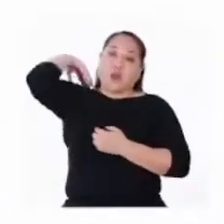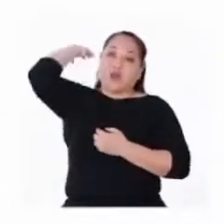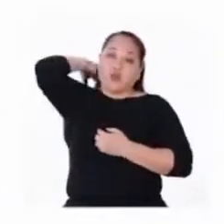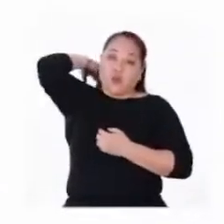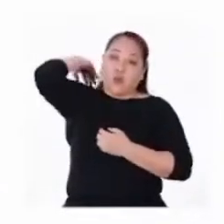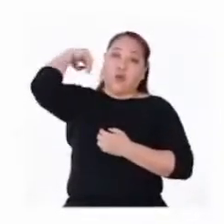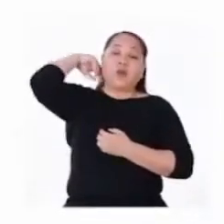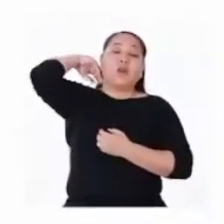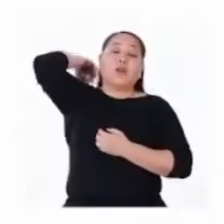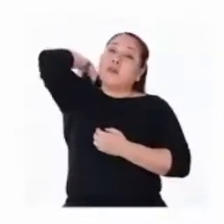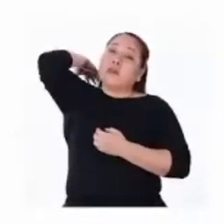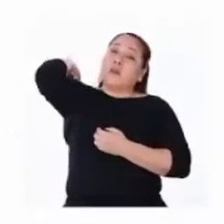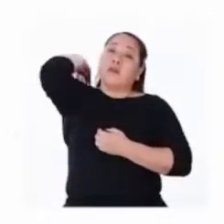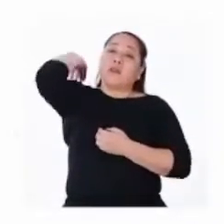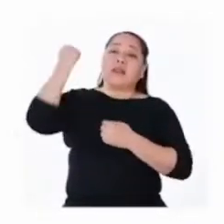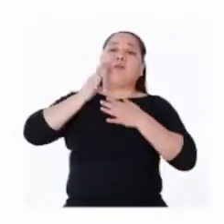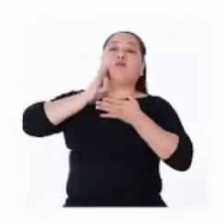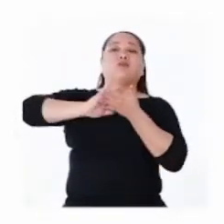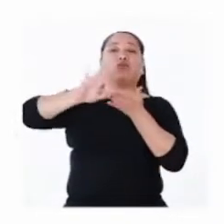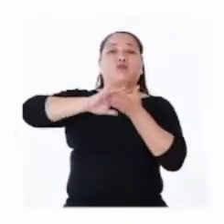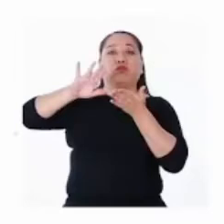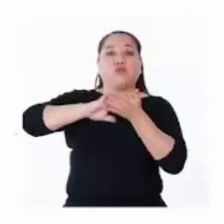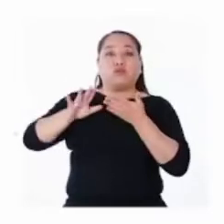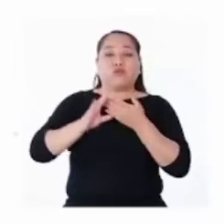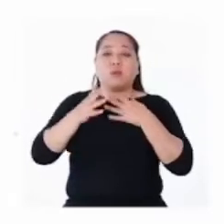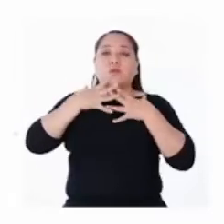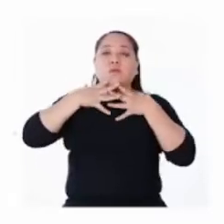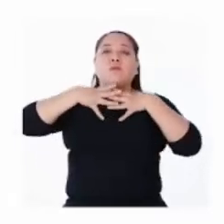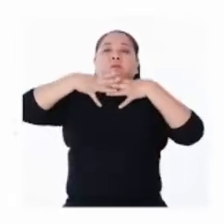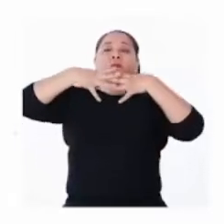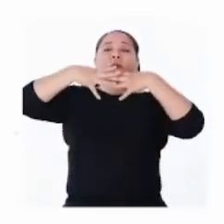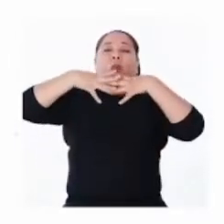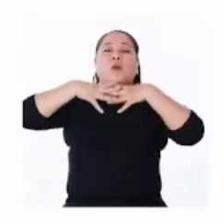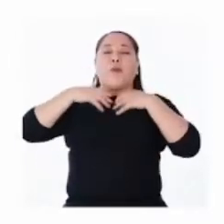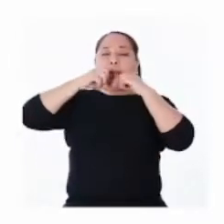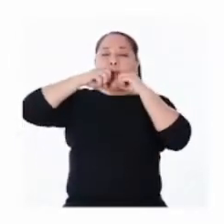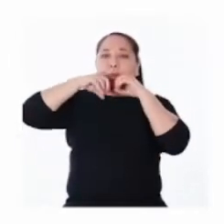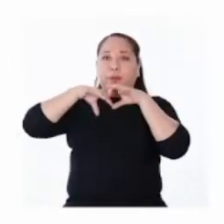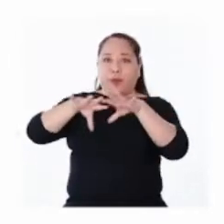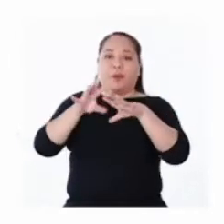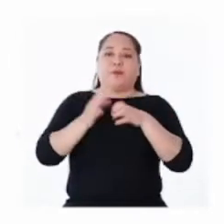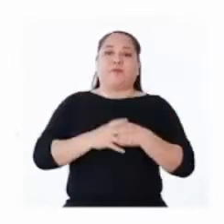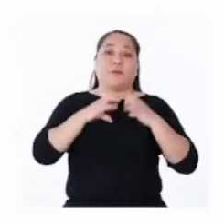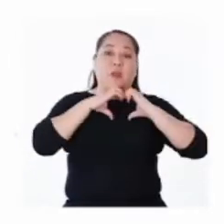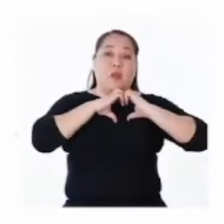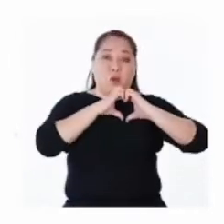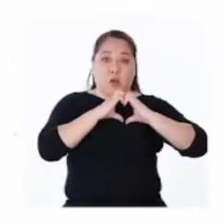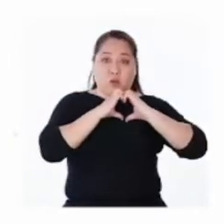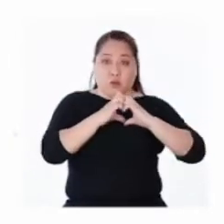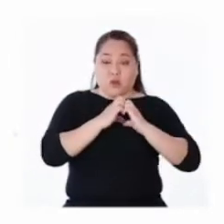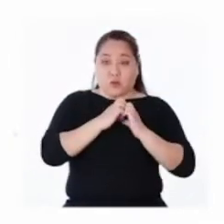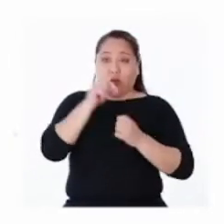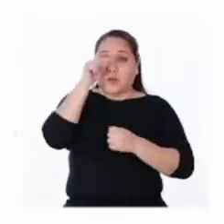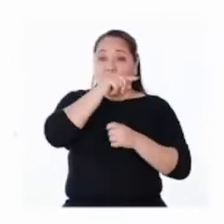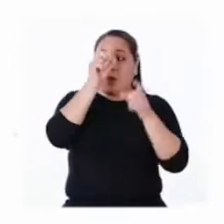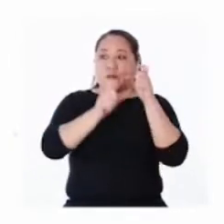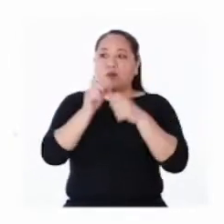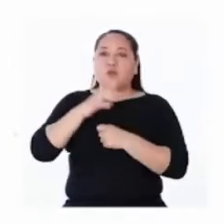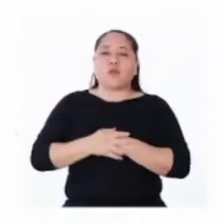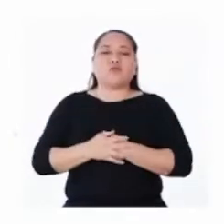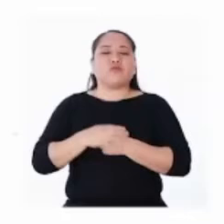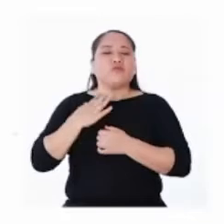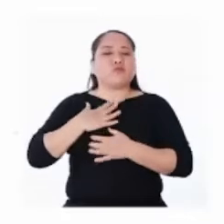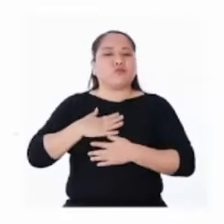respiración. El corazón humano es un órgano musculoso que tiene el tamaño de un puño y pesa alrededor